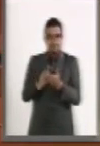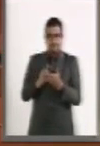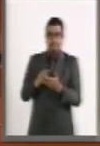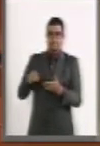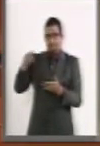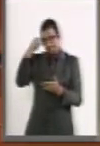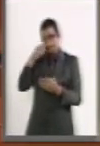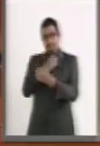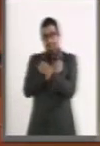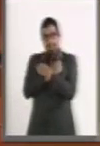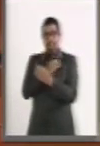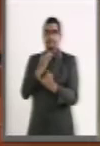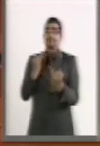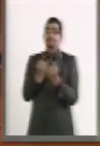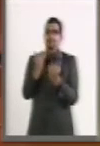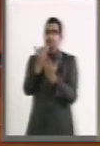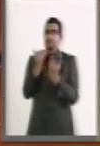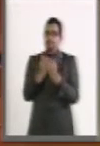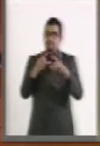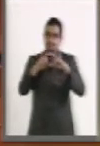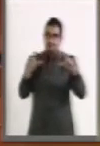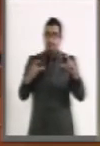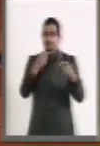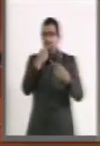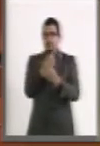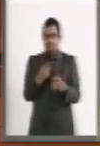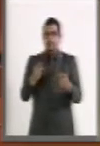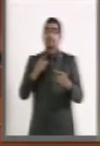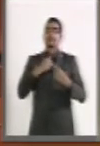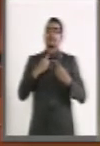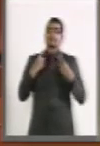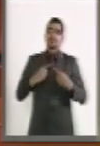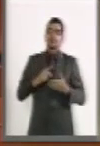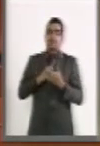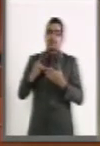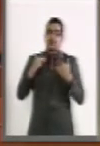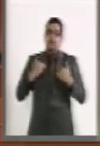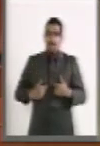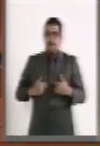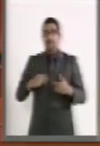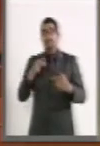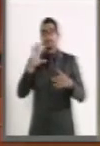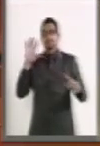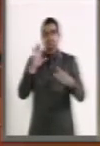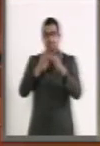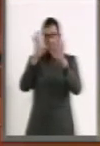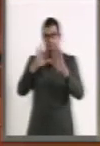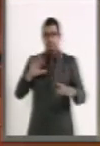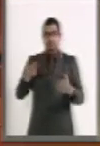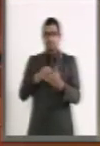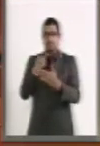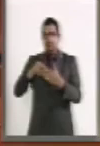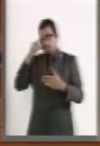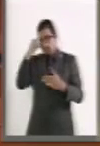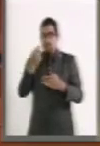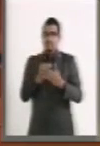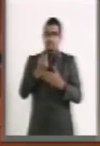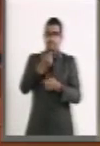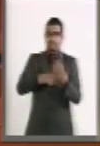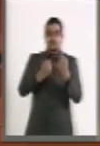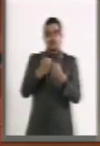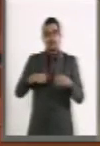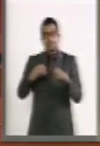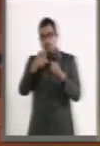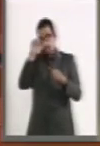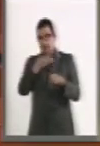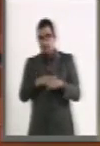del derecho a la educación que establece la Declaración de los Derechos Humanos, el Pacto Internacional de Derechos Económicos, Sociales y Culturales y